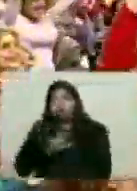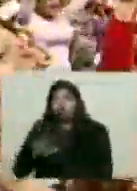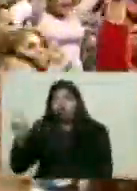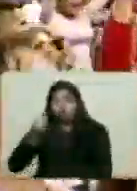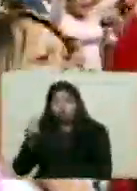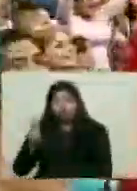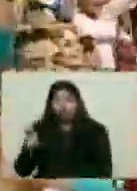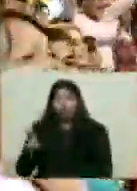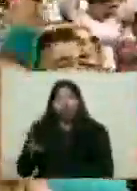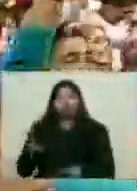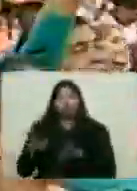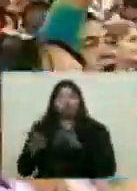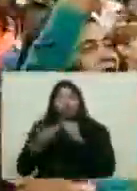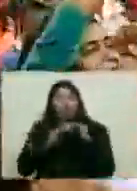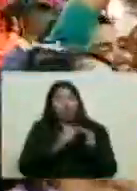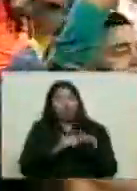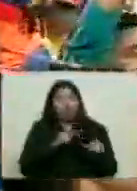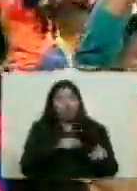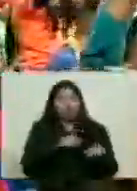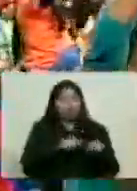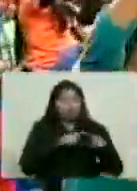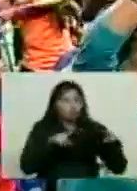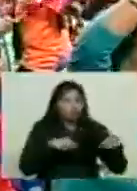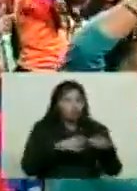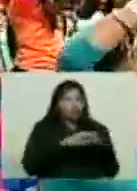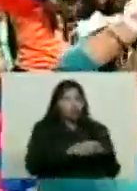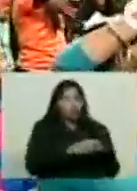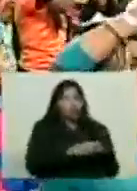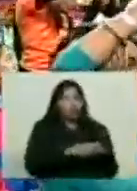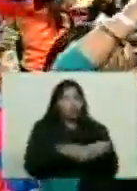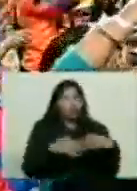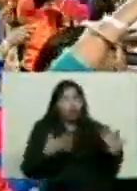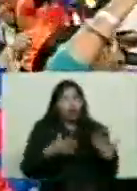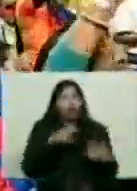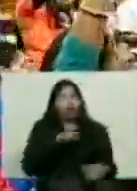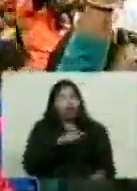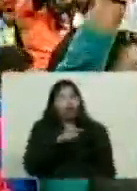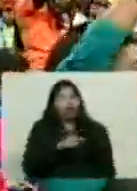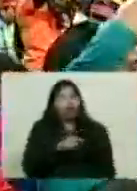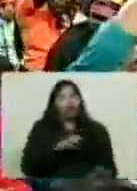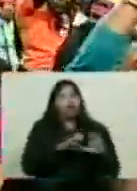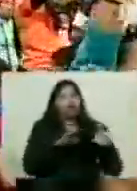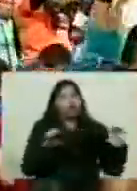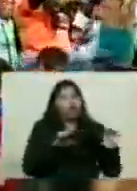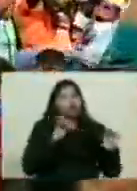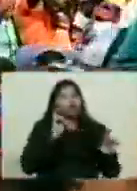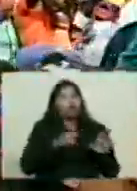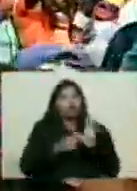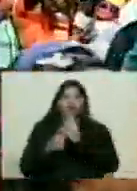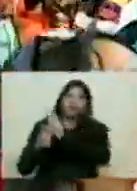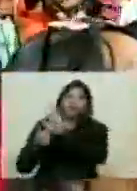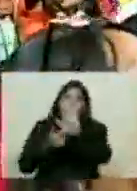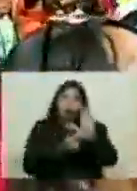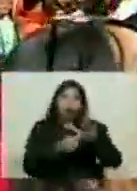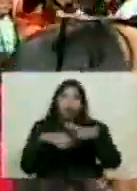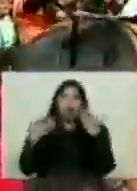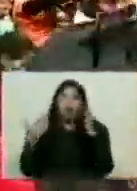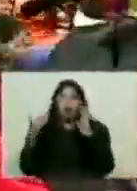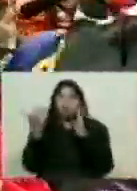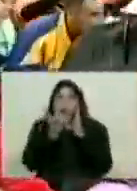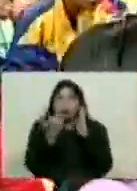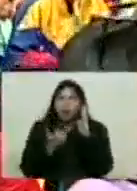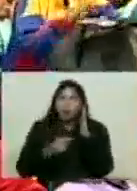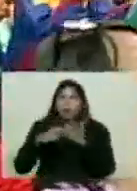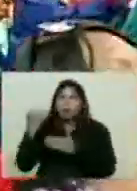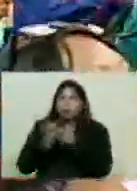tocado el turno del sector educativo para que tengan la oportunidad de presentar cada uno de sus